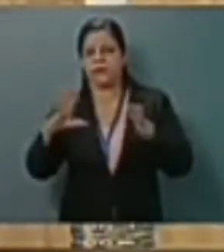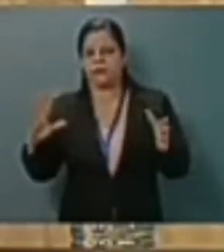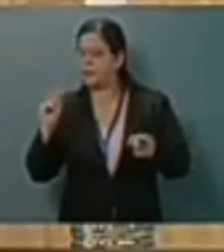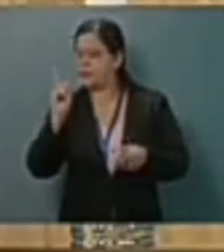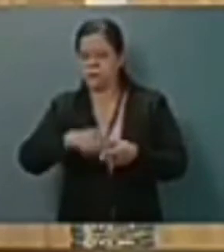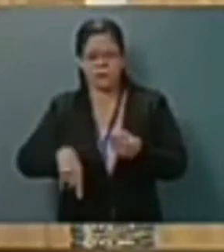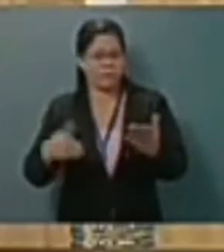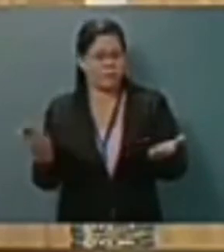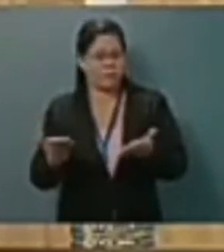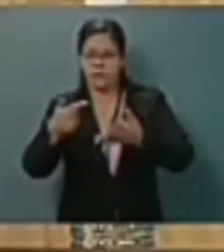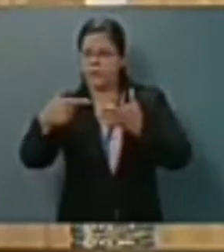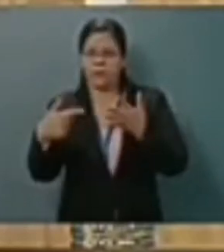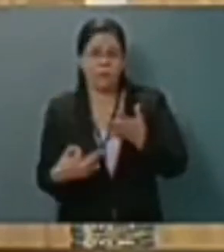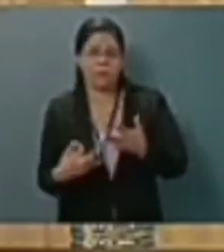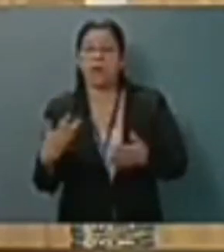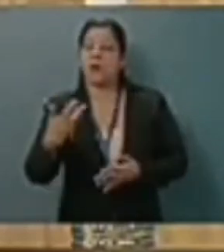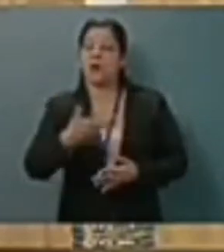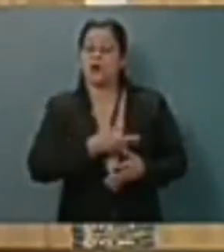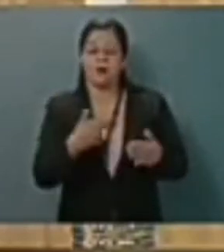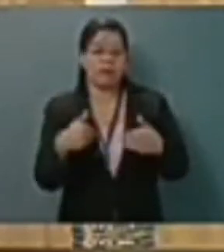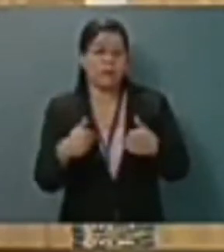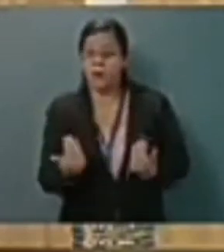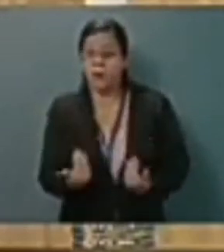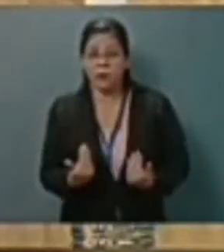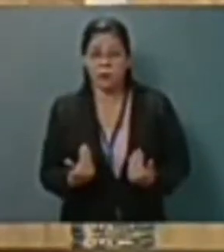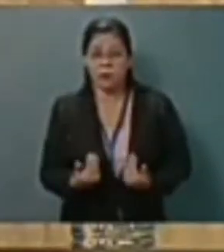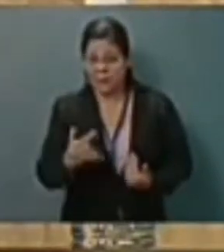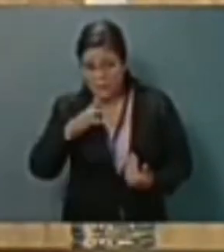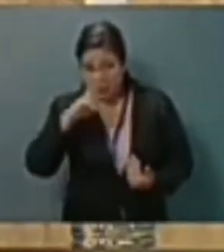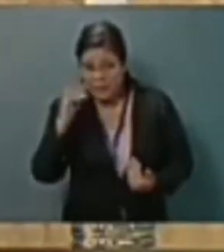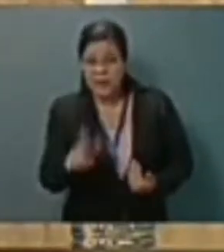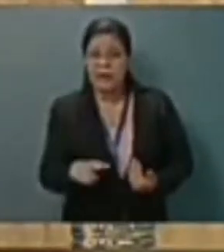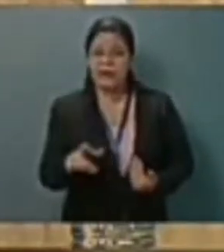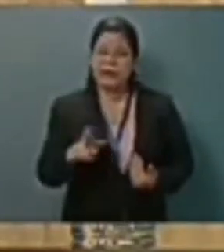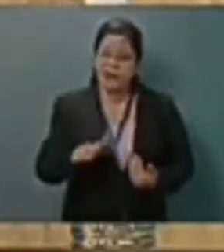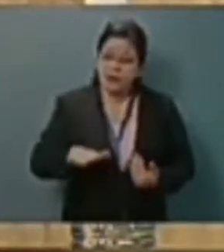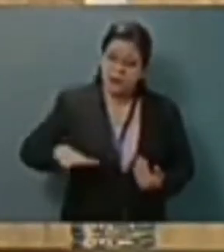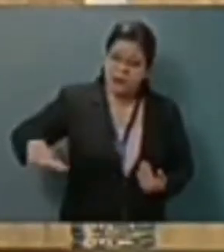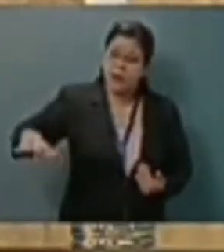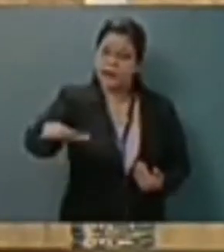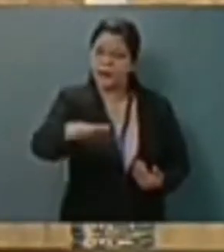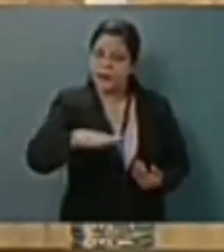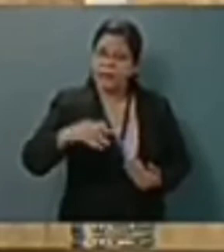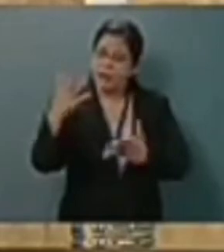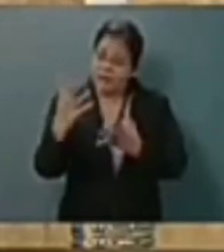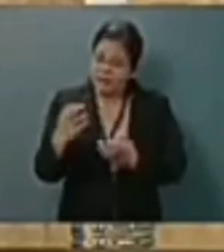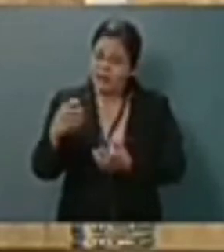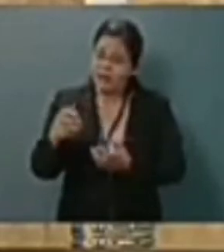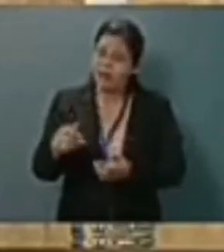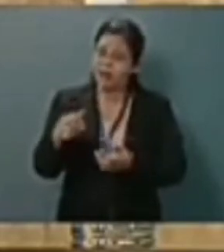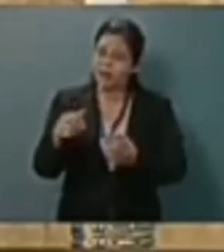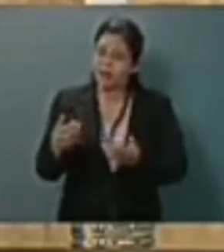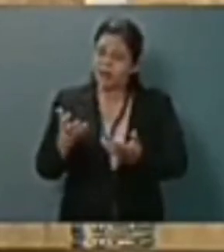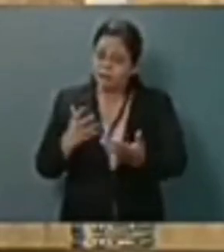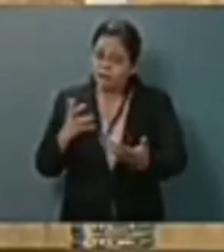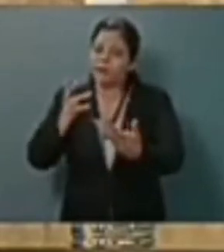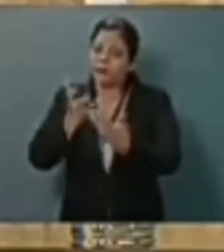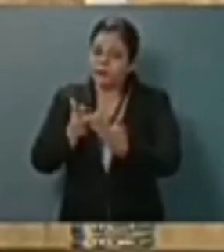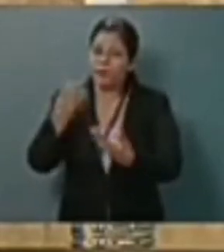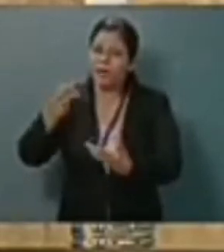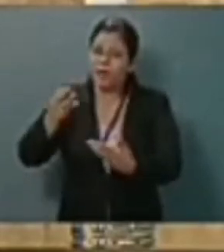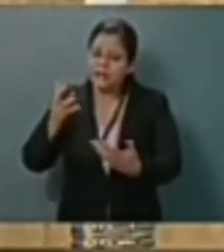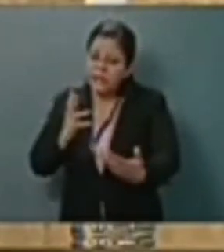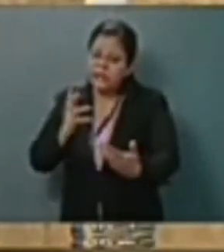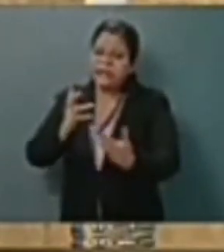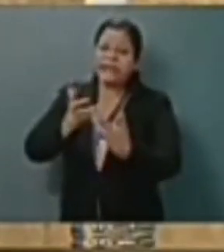No se puede legislar sin tener un mapa del ecosistema para el cual se quiere legislar. Tiene que haber coherencia, tiene que